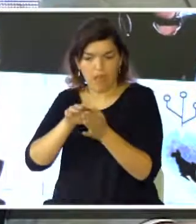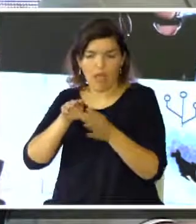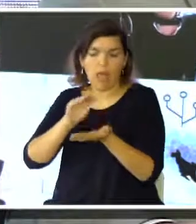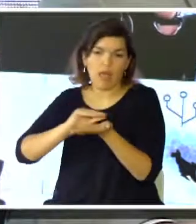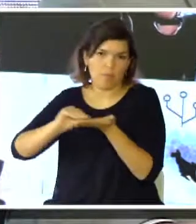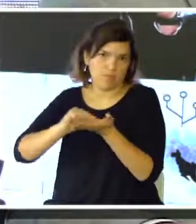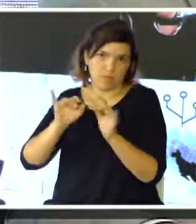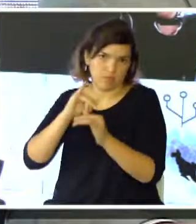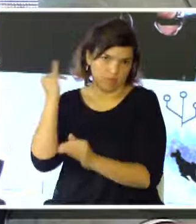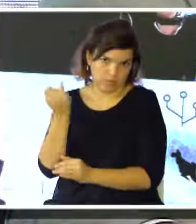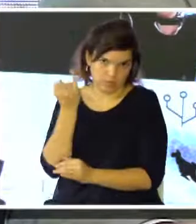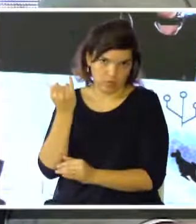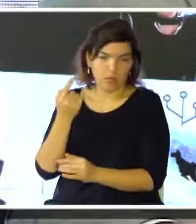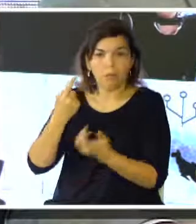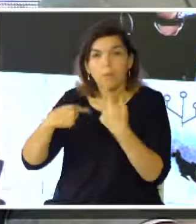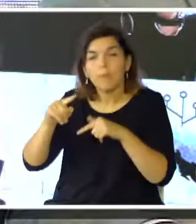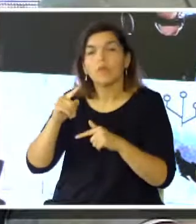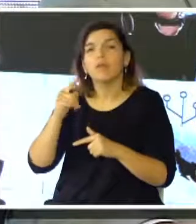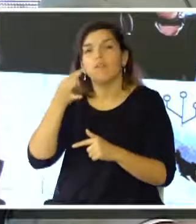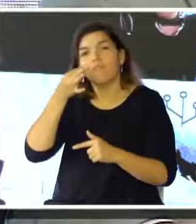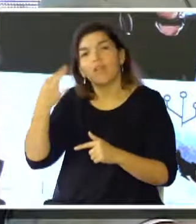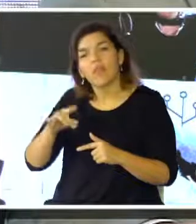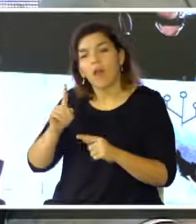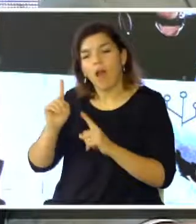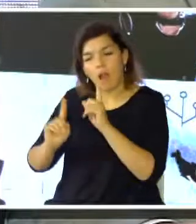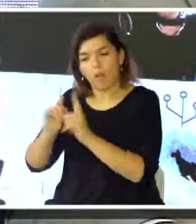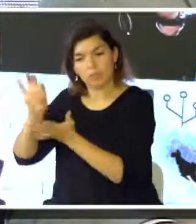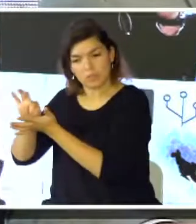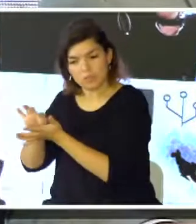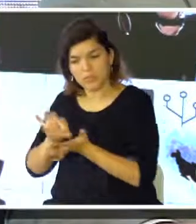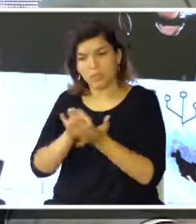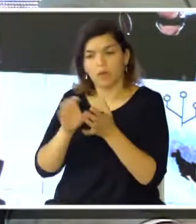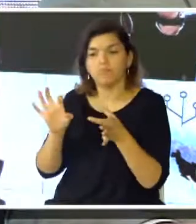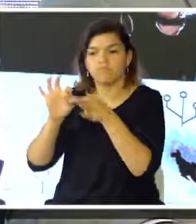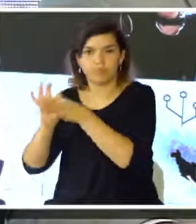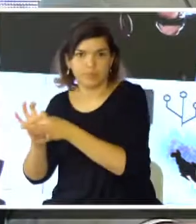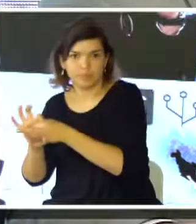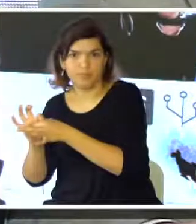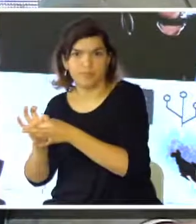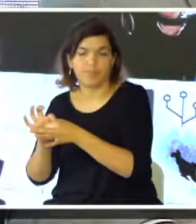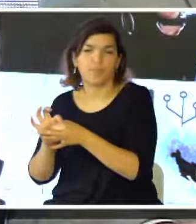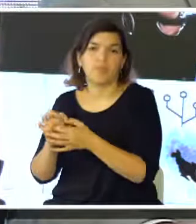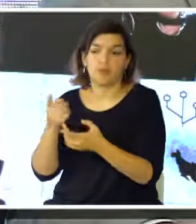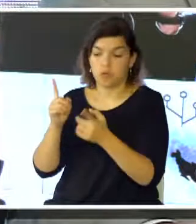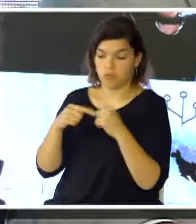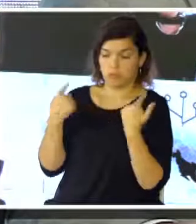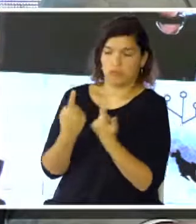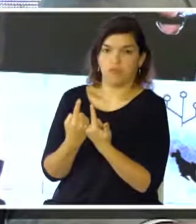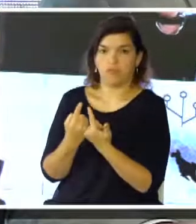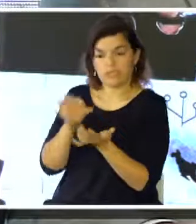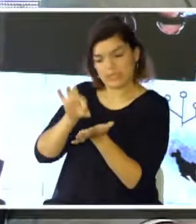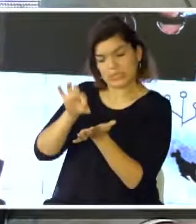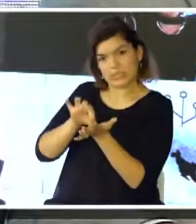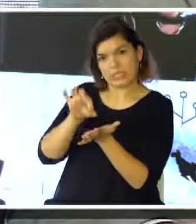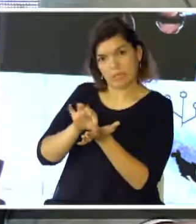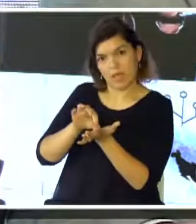internacional pero la verdad es que varios de los sistemas trabajan en conjunto entonces nosotros a través del sistema